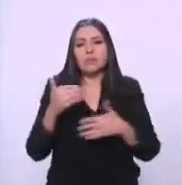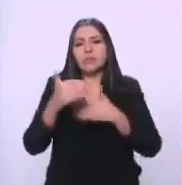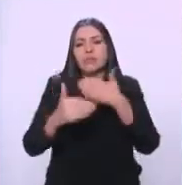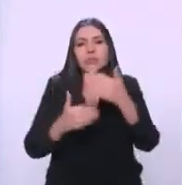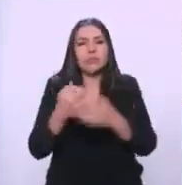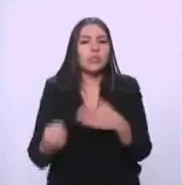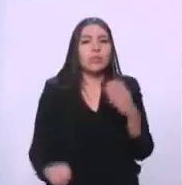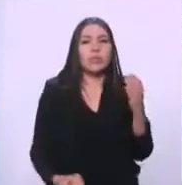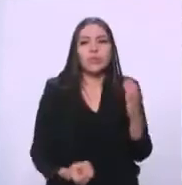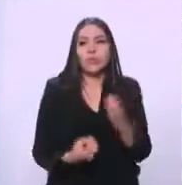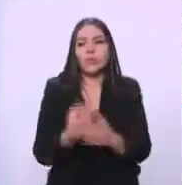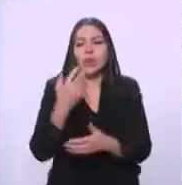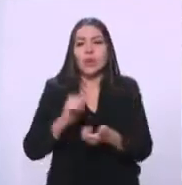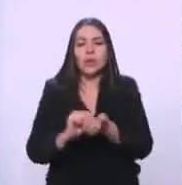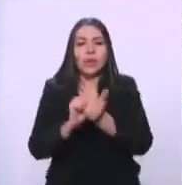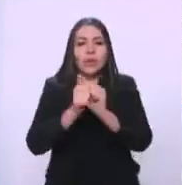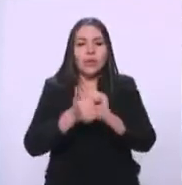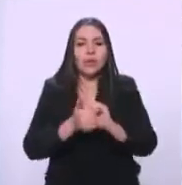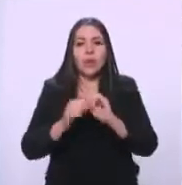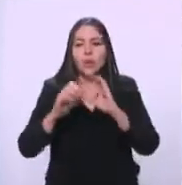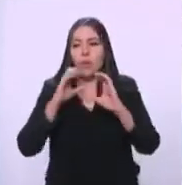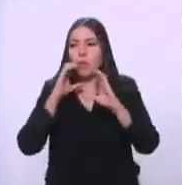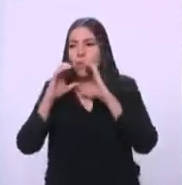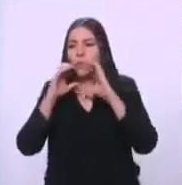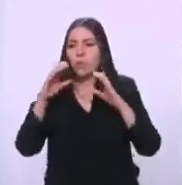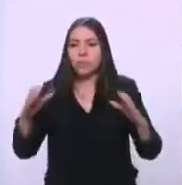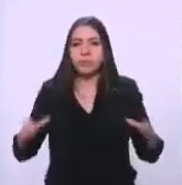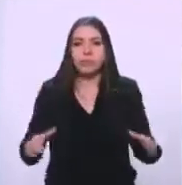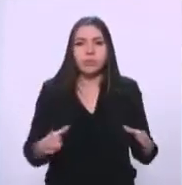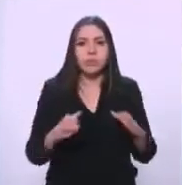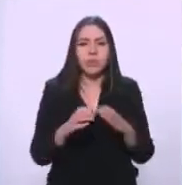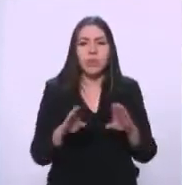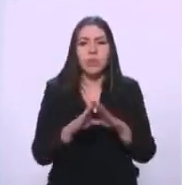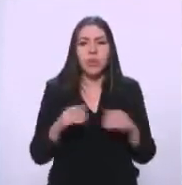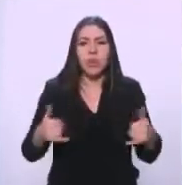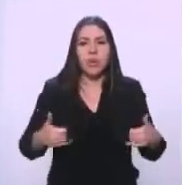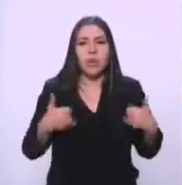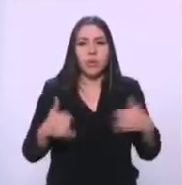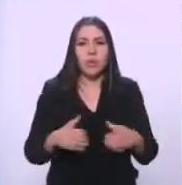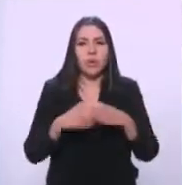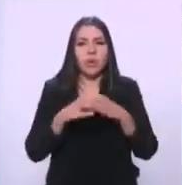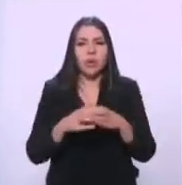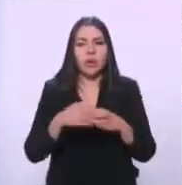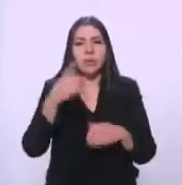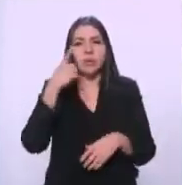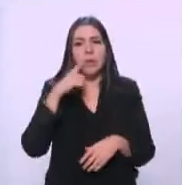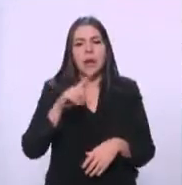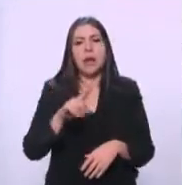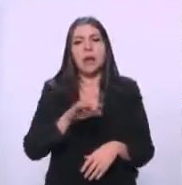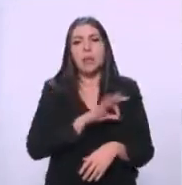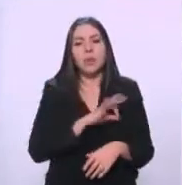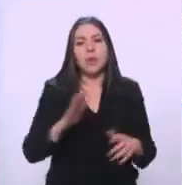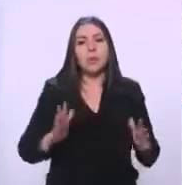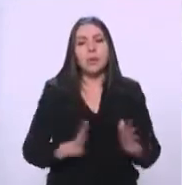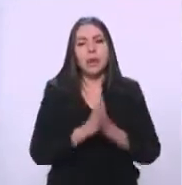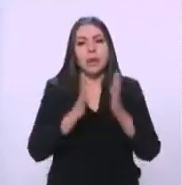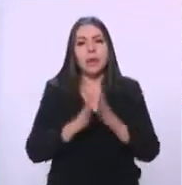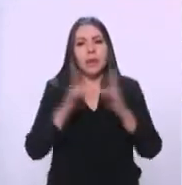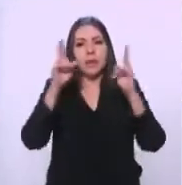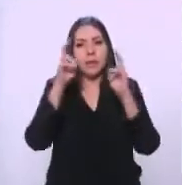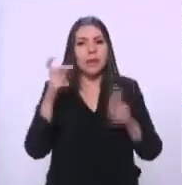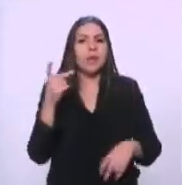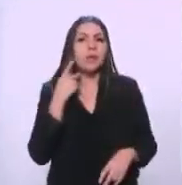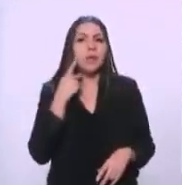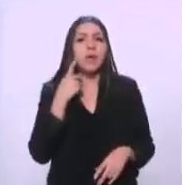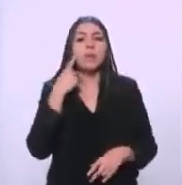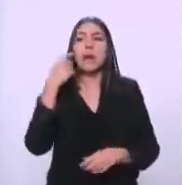una nueva comunicación y un nuevo estatus de la juventud frente a la posibilidad de participar activamente en política, no